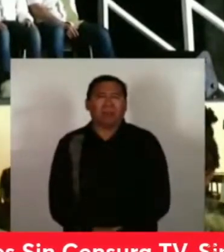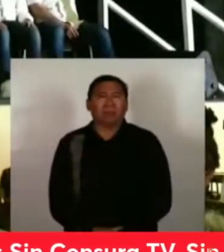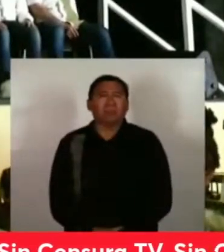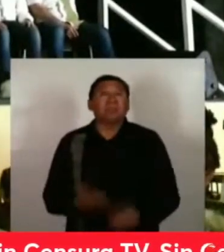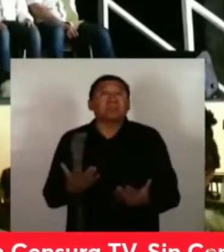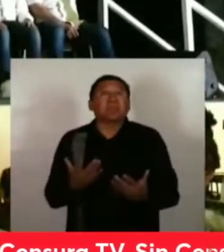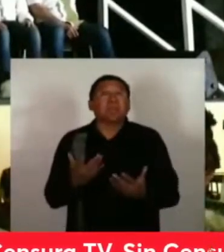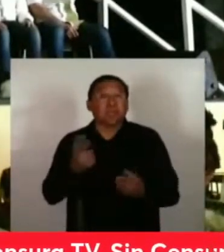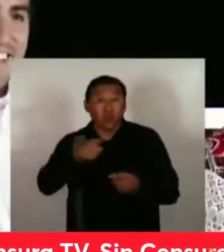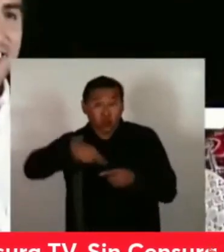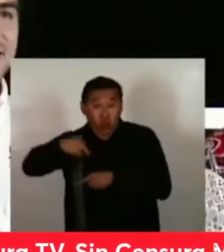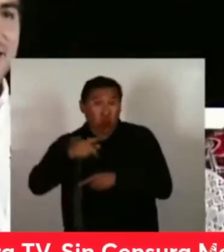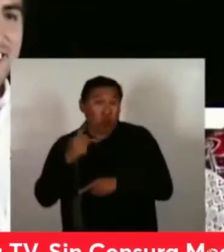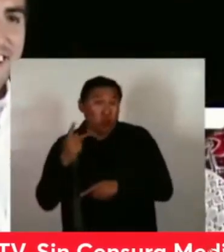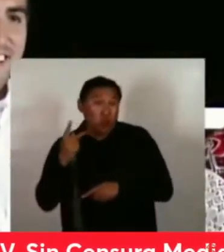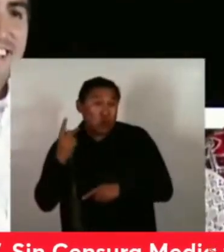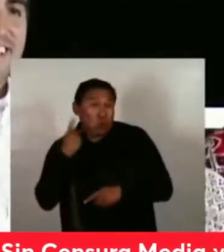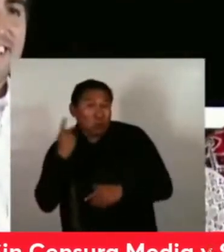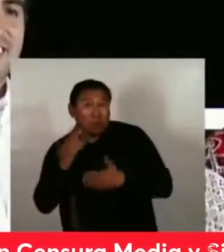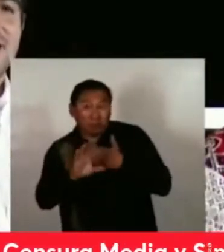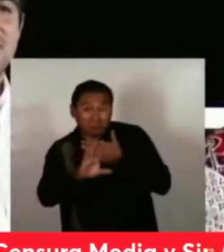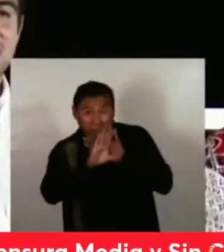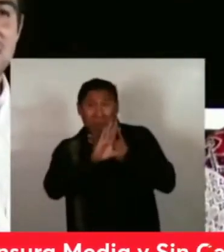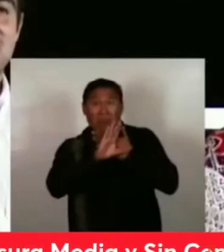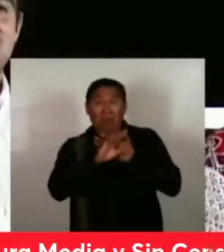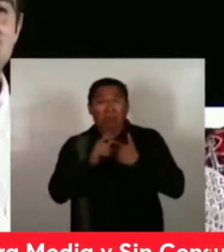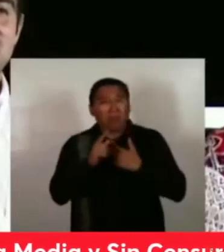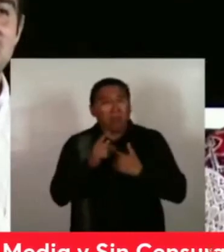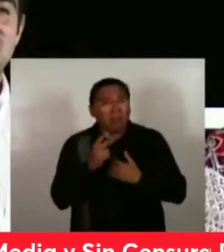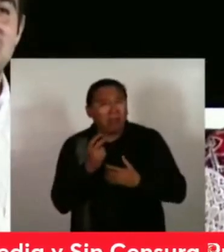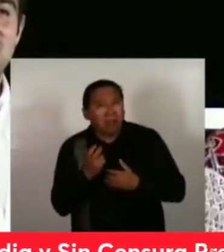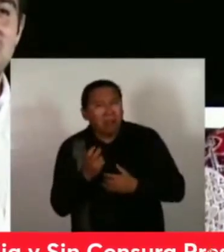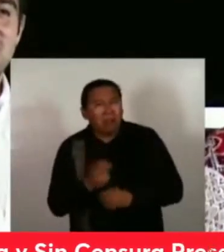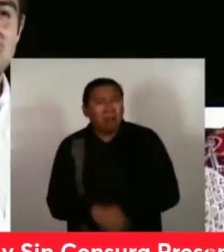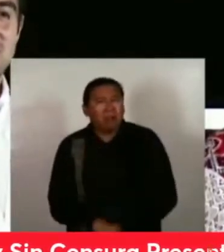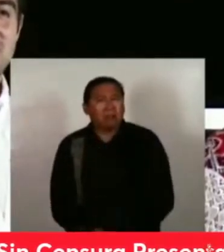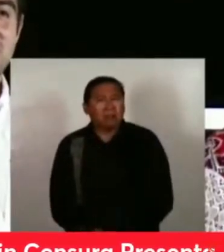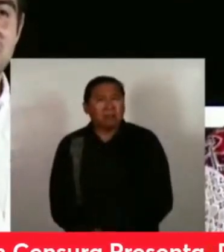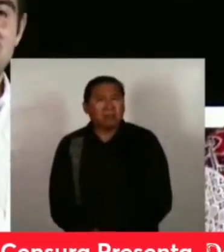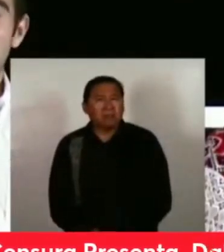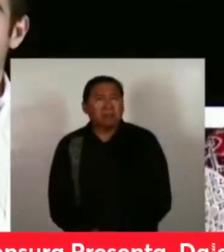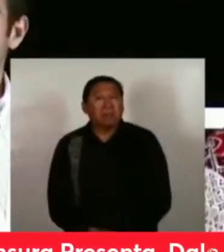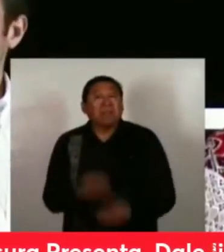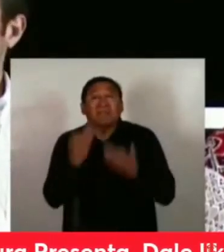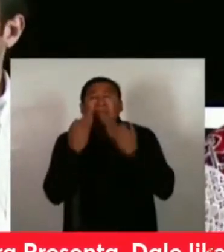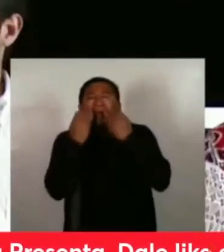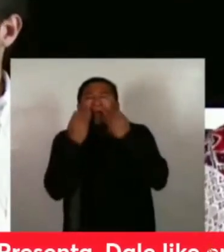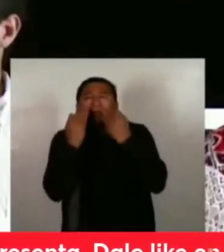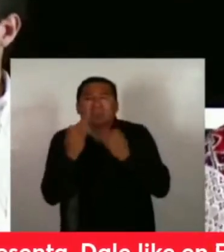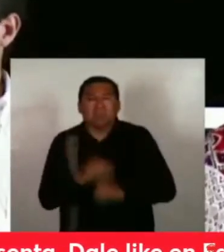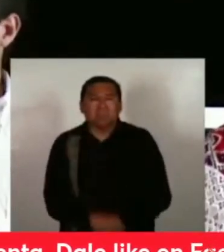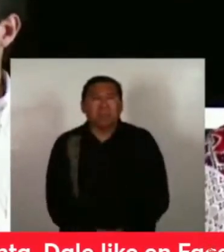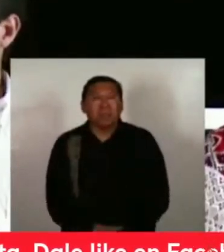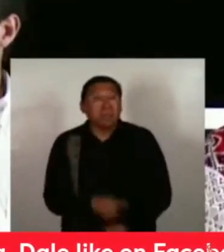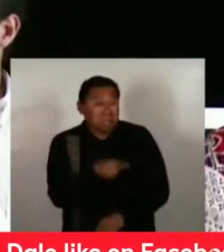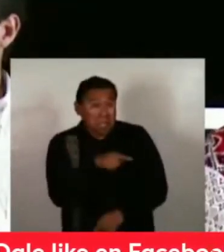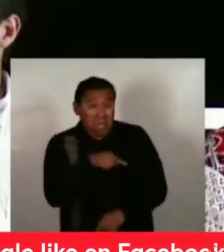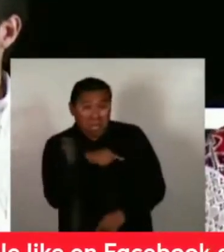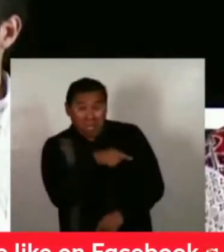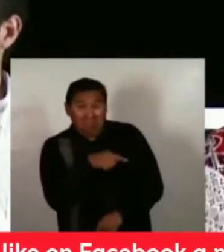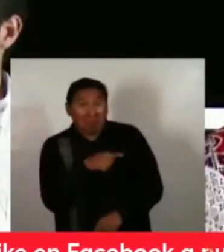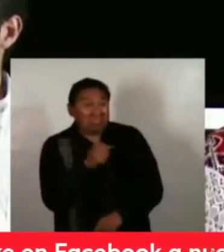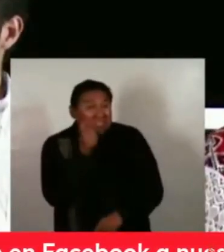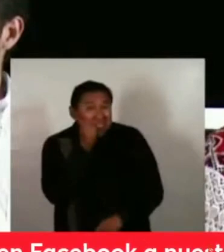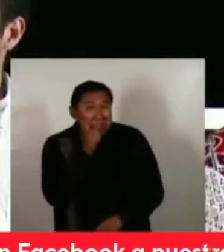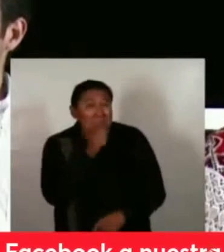bueno, la oposición ahora resulta, fíjense, que siempre